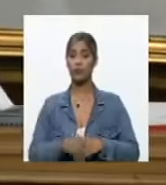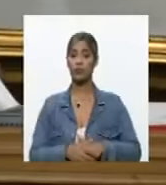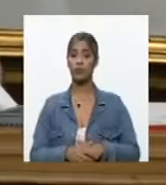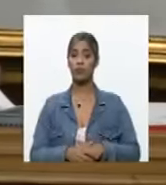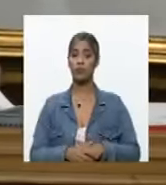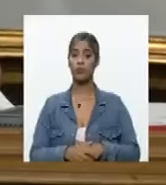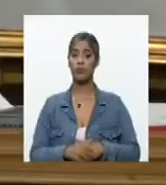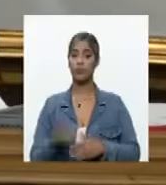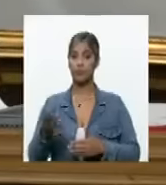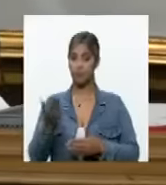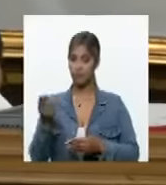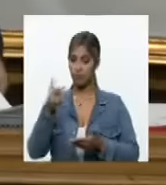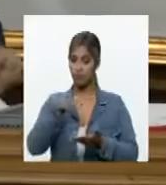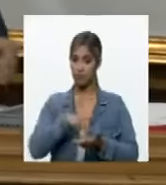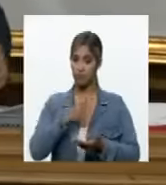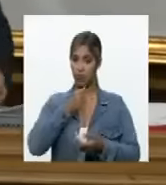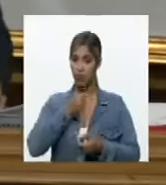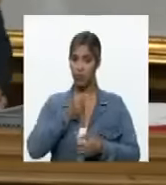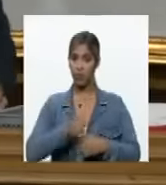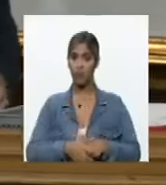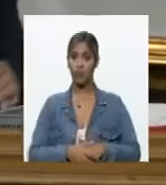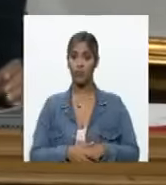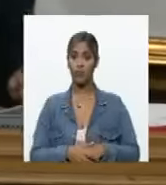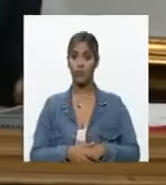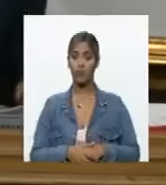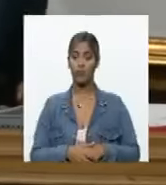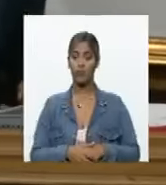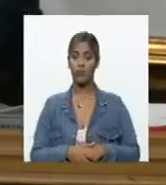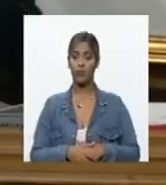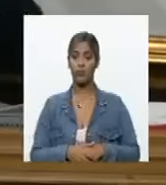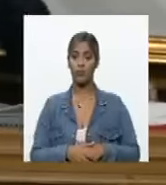Pide la tribuna de oradores, se le concede.